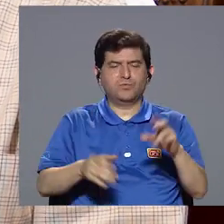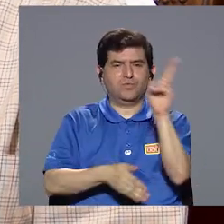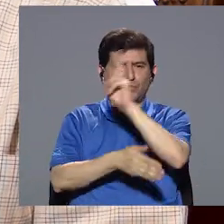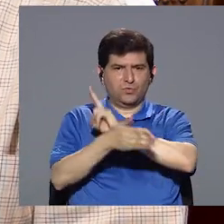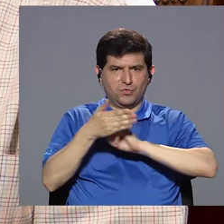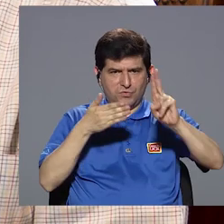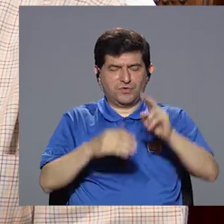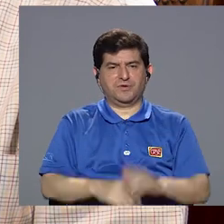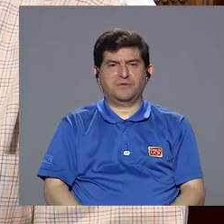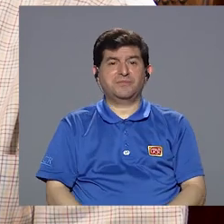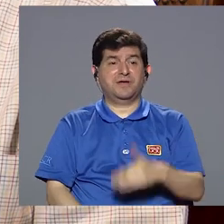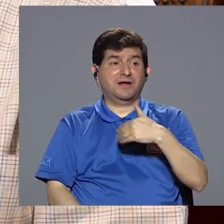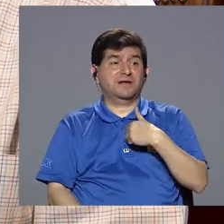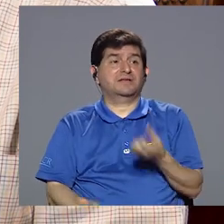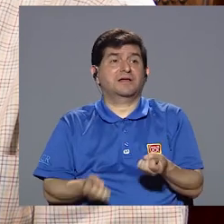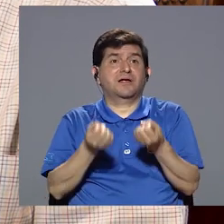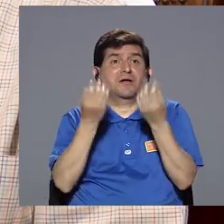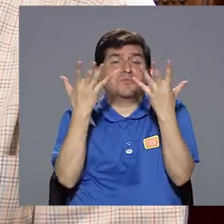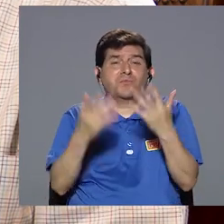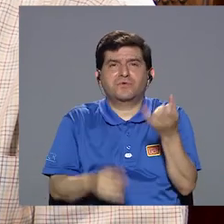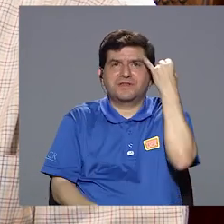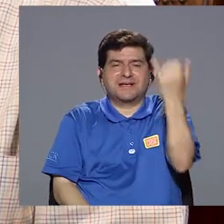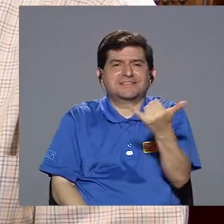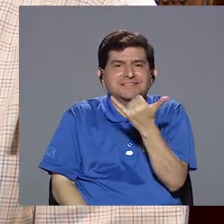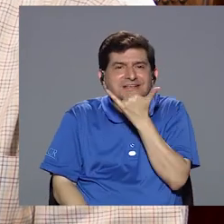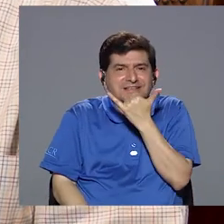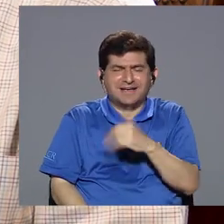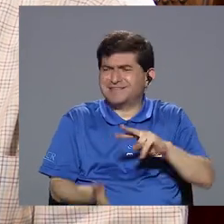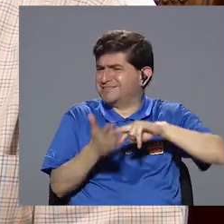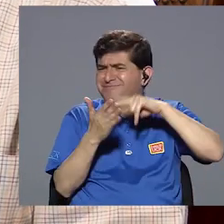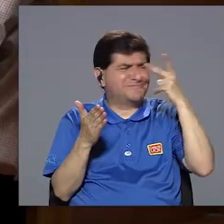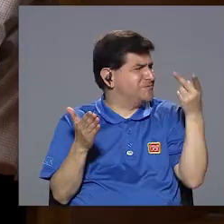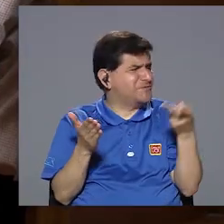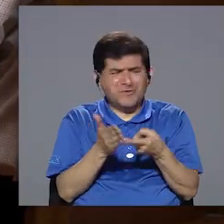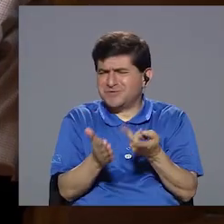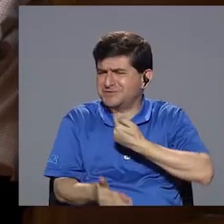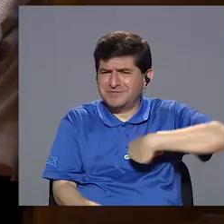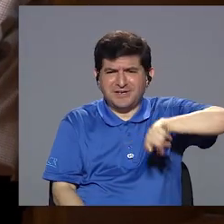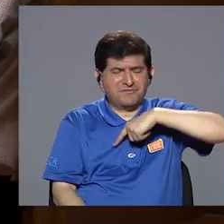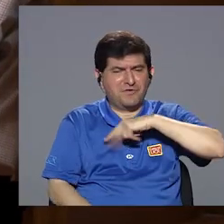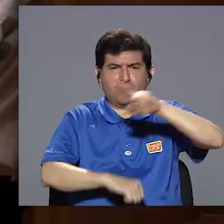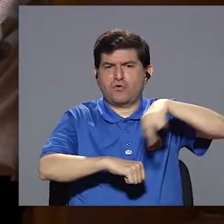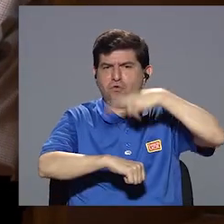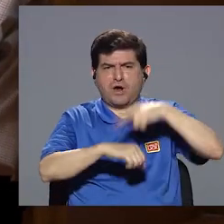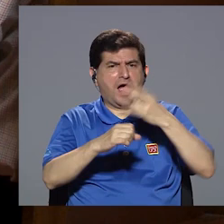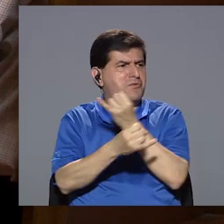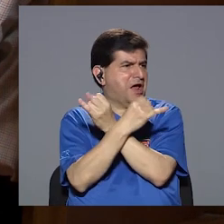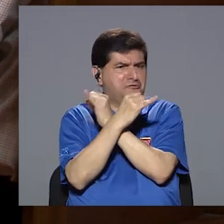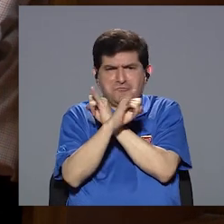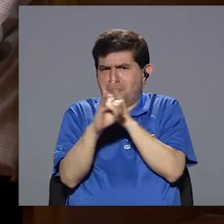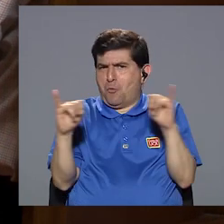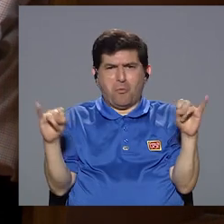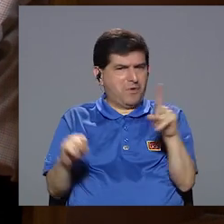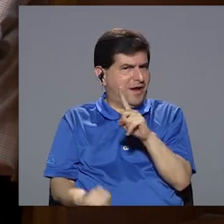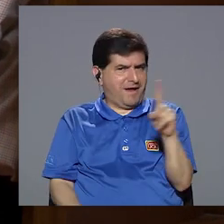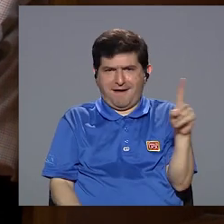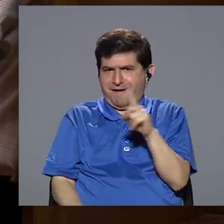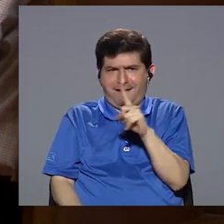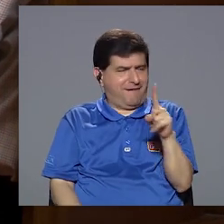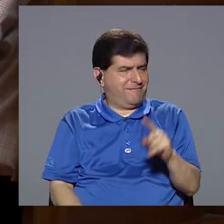sobre la cual hay tantos equívocos porque no se trata de que seamos repúblicas independientes